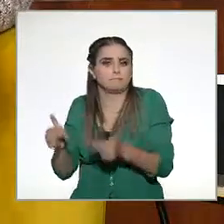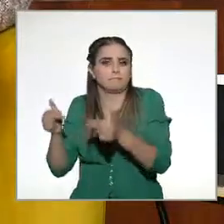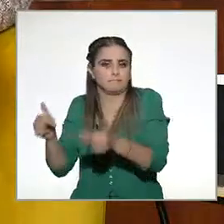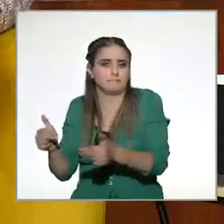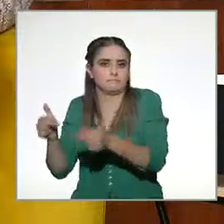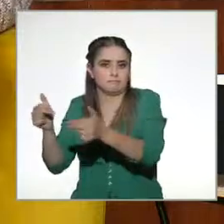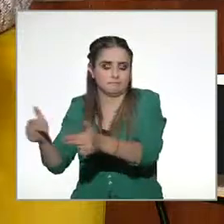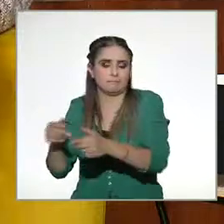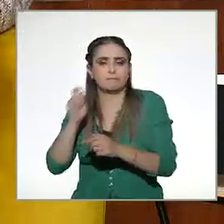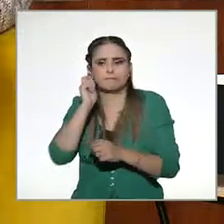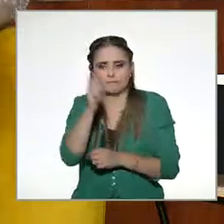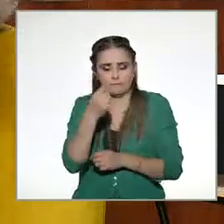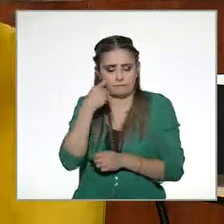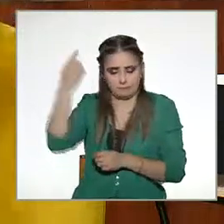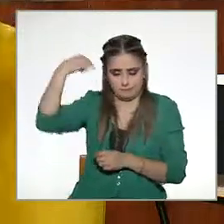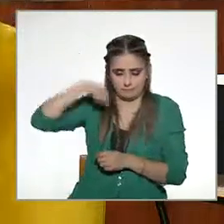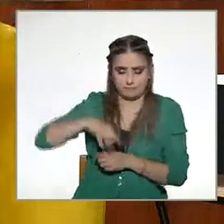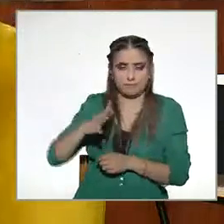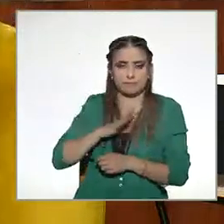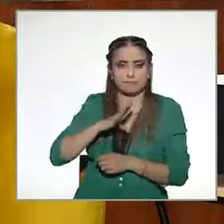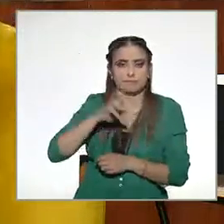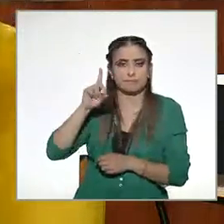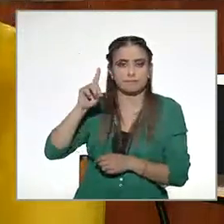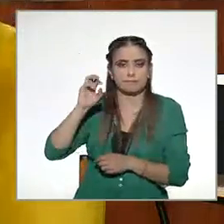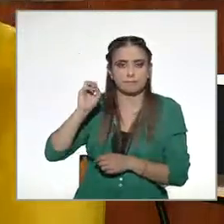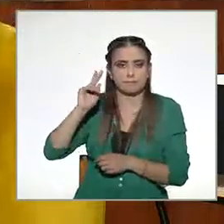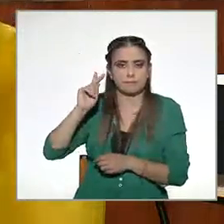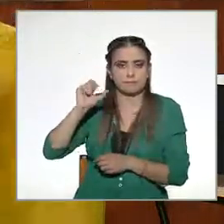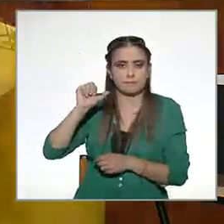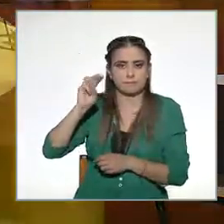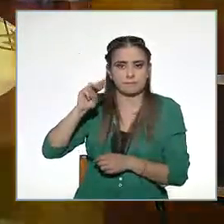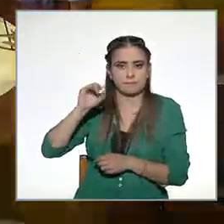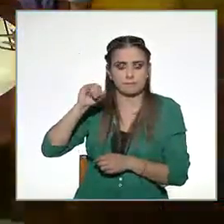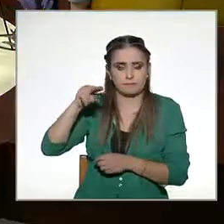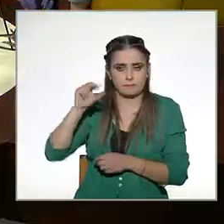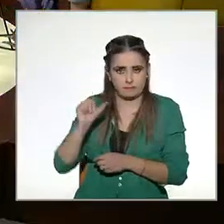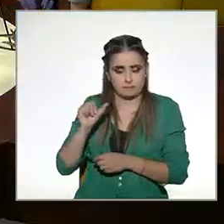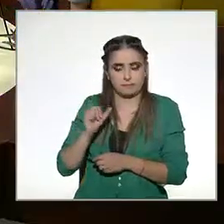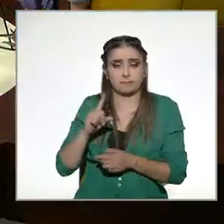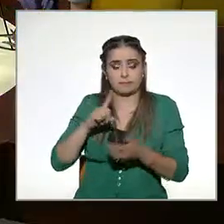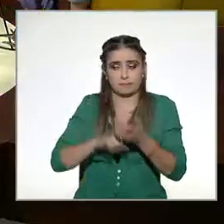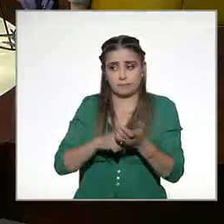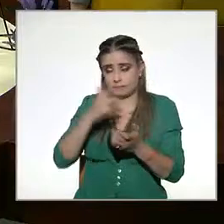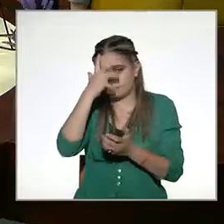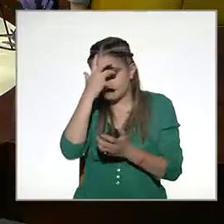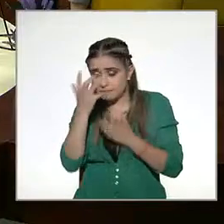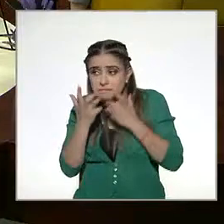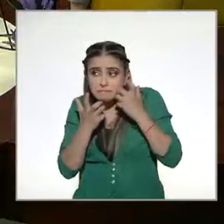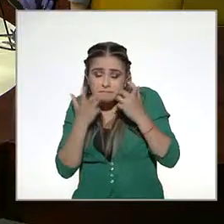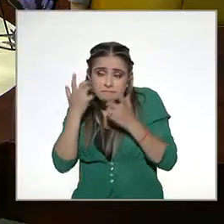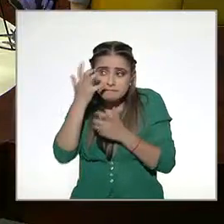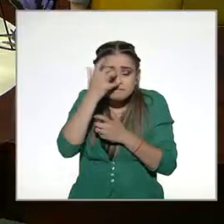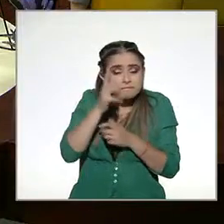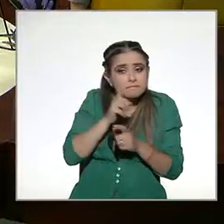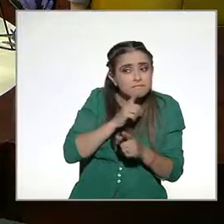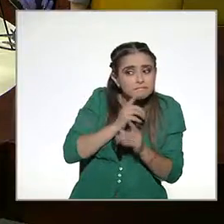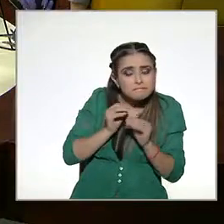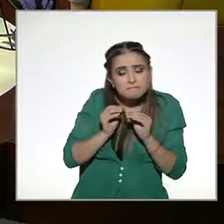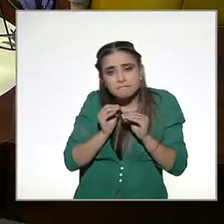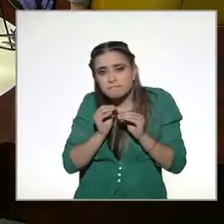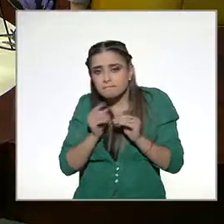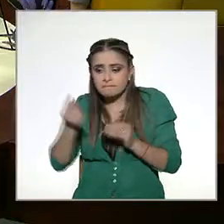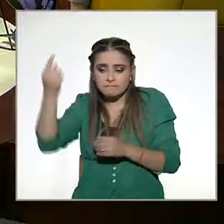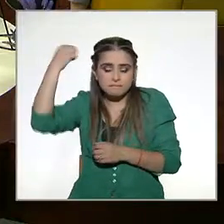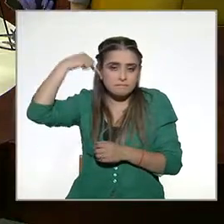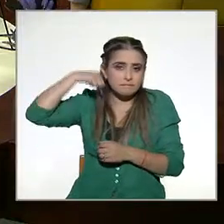la dopamina es, digamos que los introvertidos tienen un, digamos que es como, si